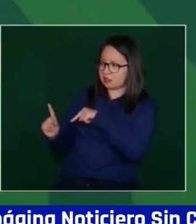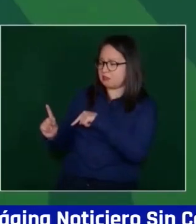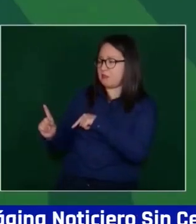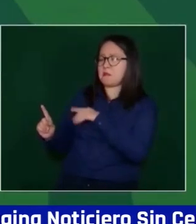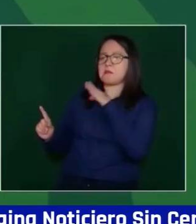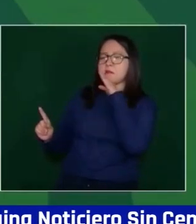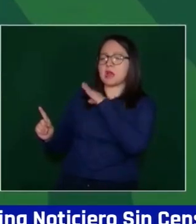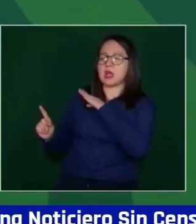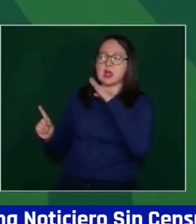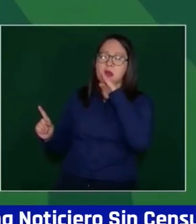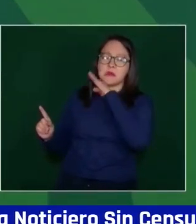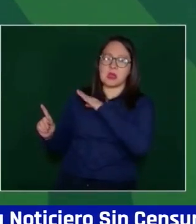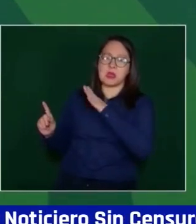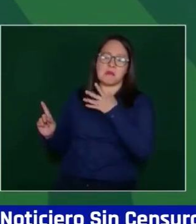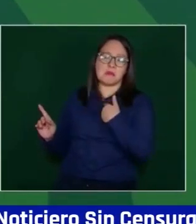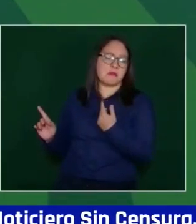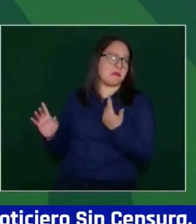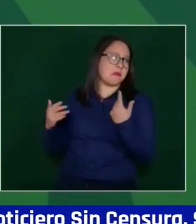lo respeto, ¿no?